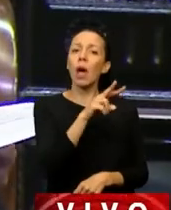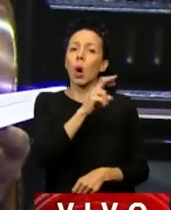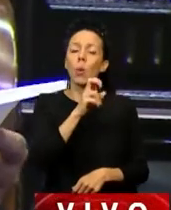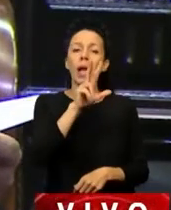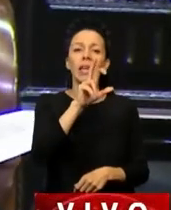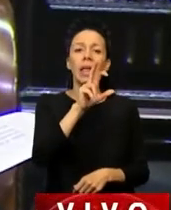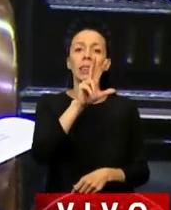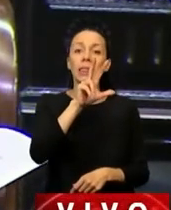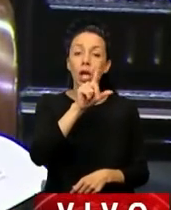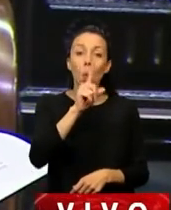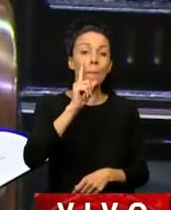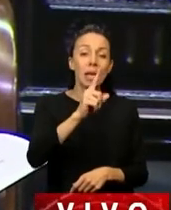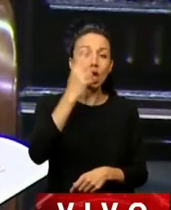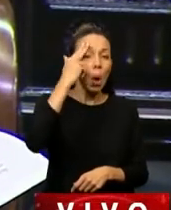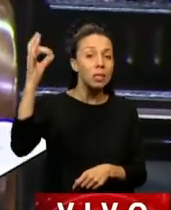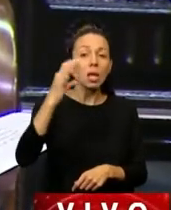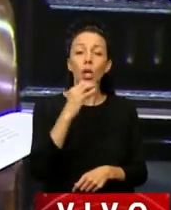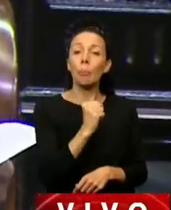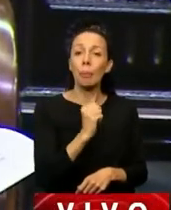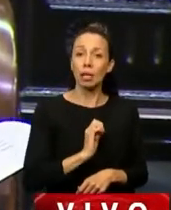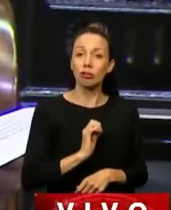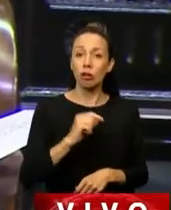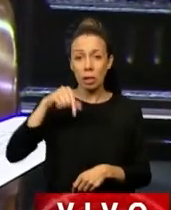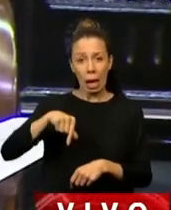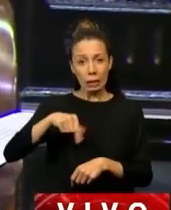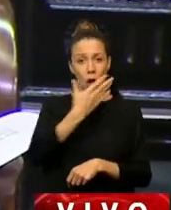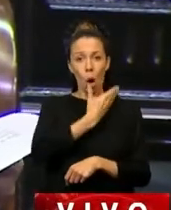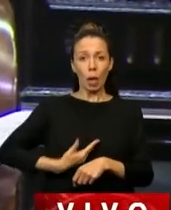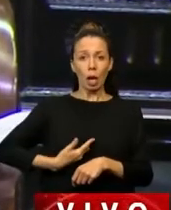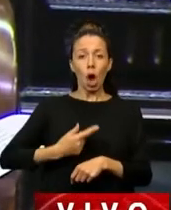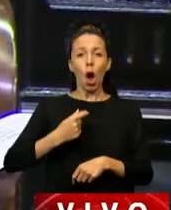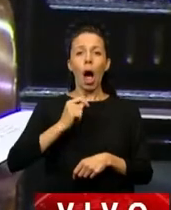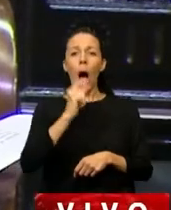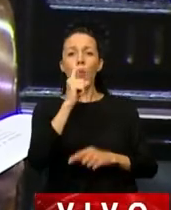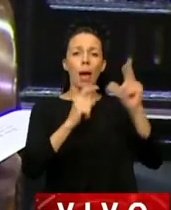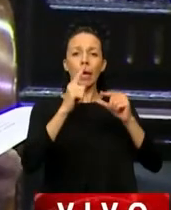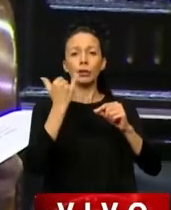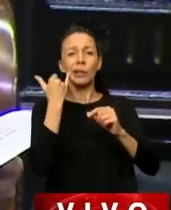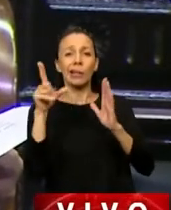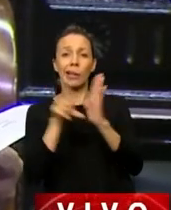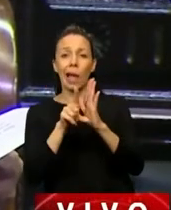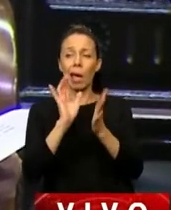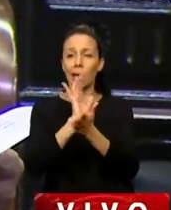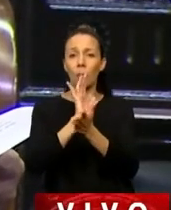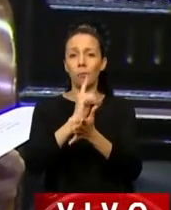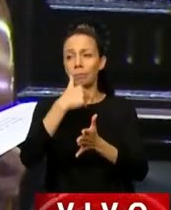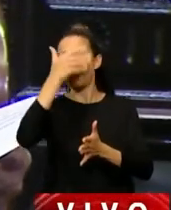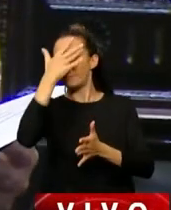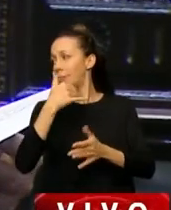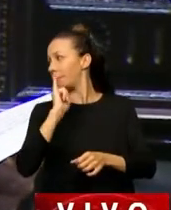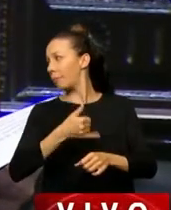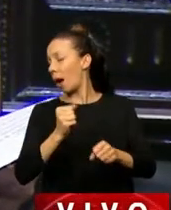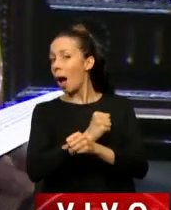31.930 pesos y con los aumentos que este gobierno se las ingenió y en una ley que aprobaron a tontas y a ciegas, sin